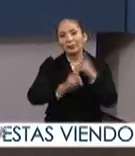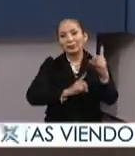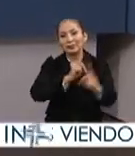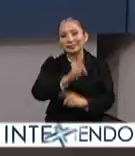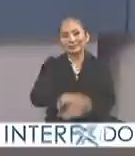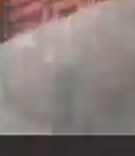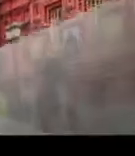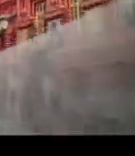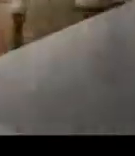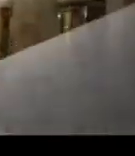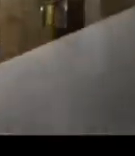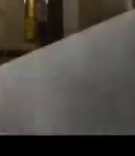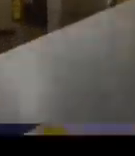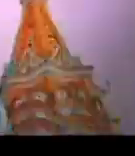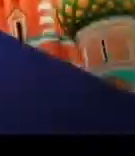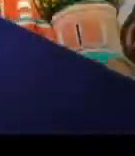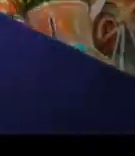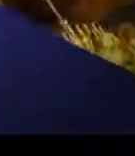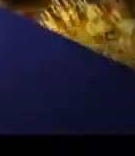deportes.